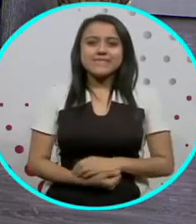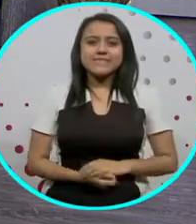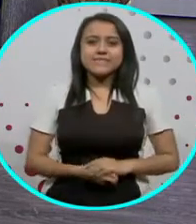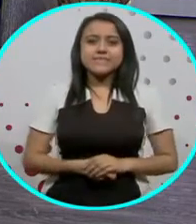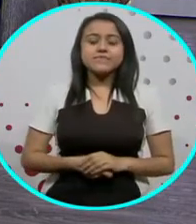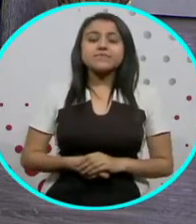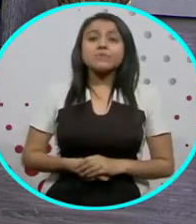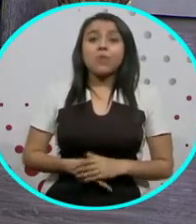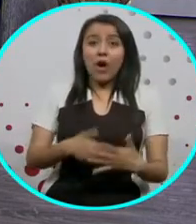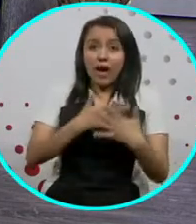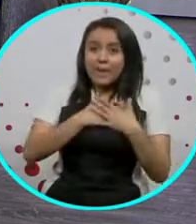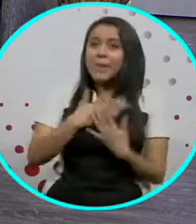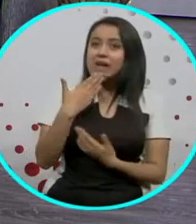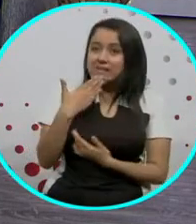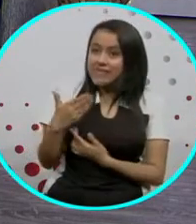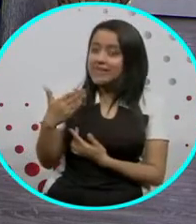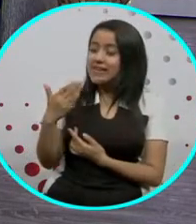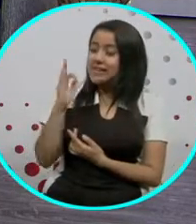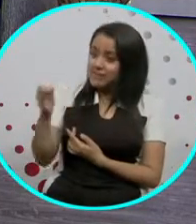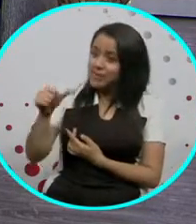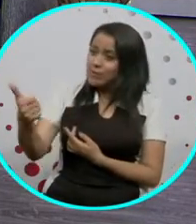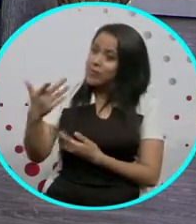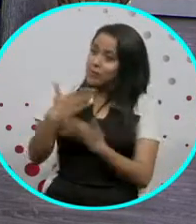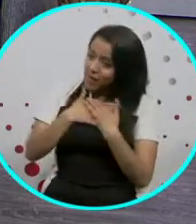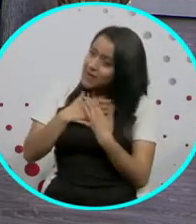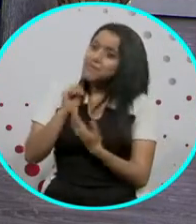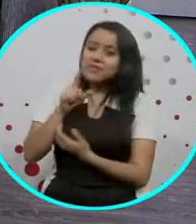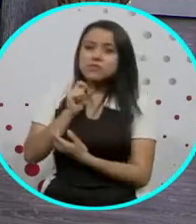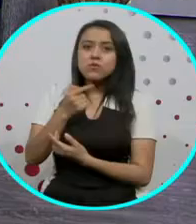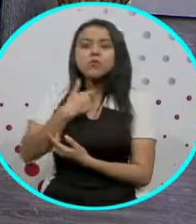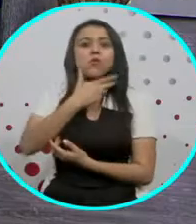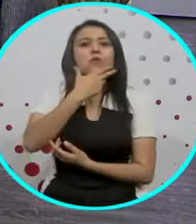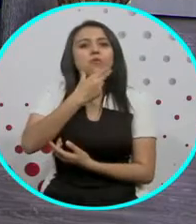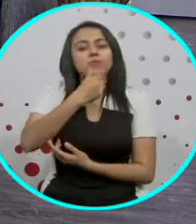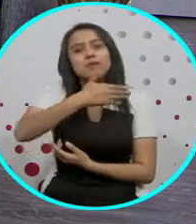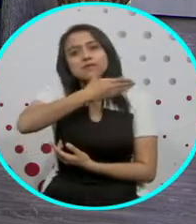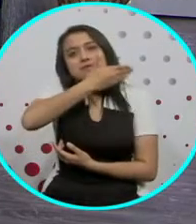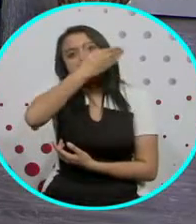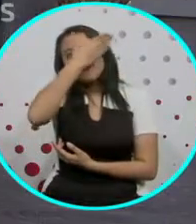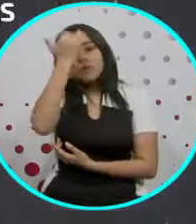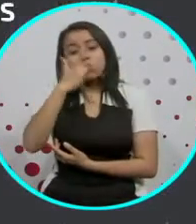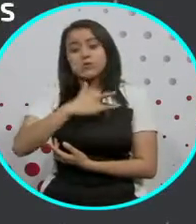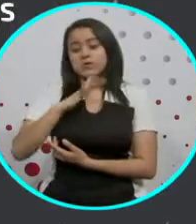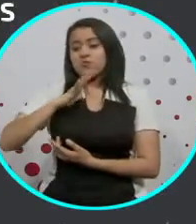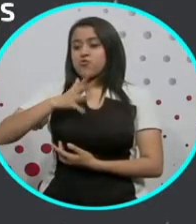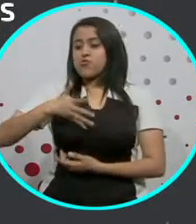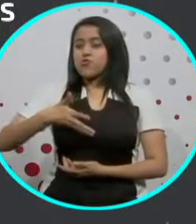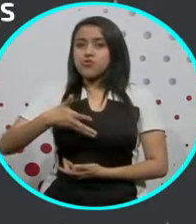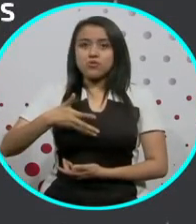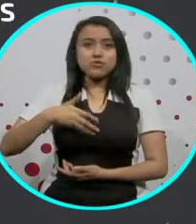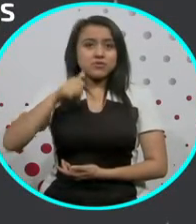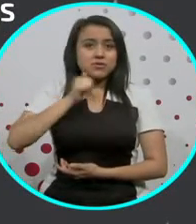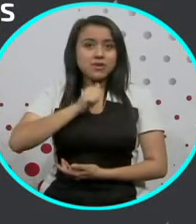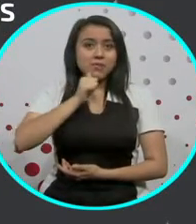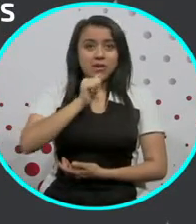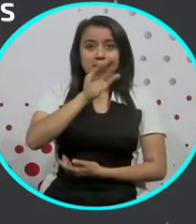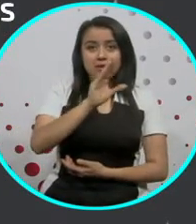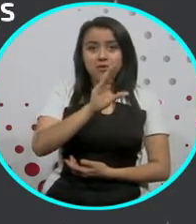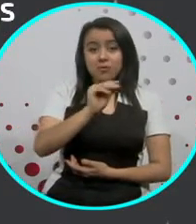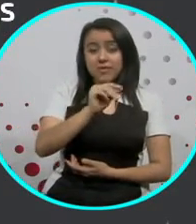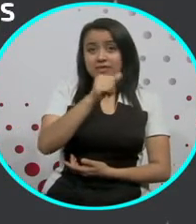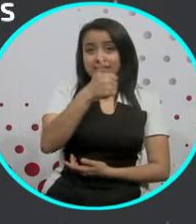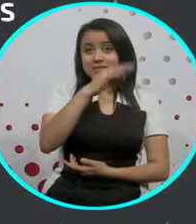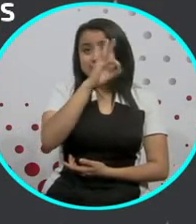¿Y tu amor es correspondido? Y los hombres, no sé si por ingenuos o por orgullo, el